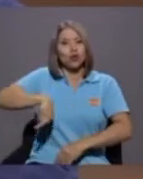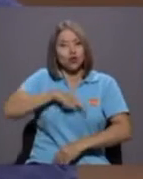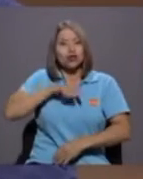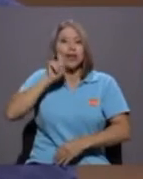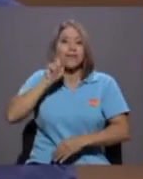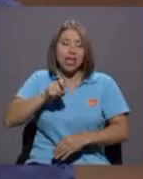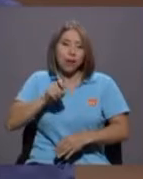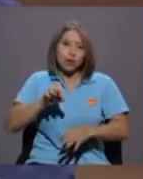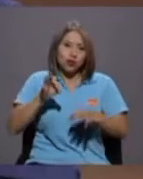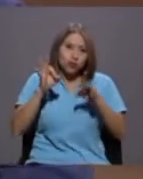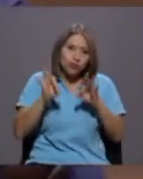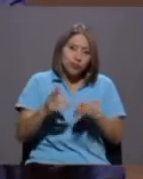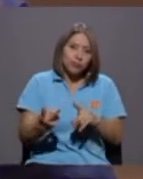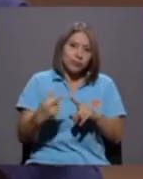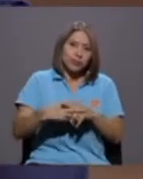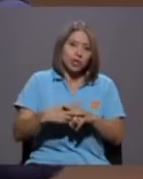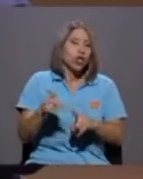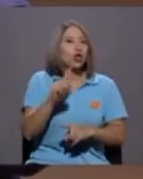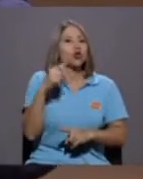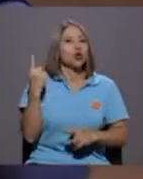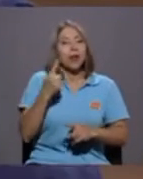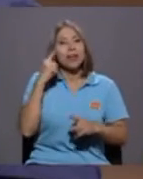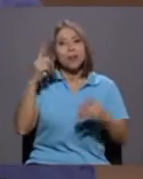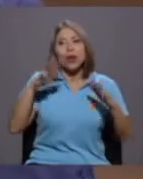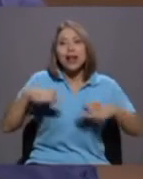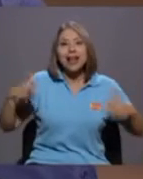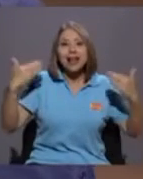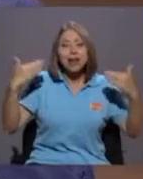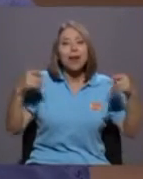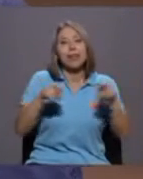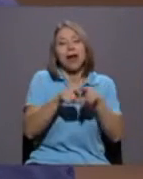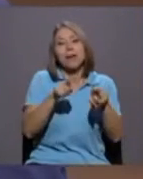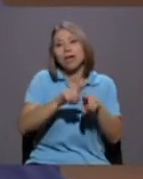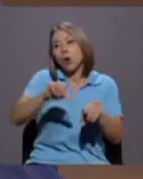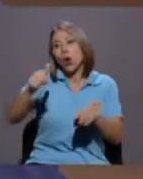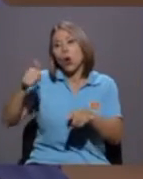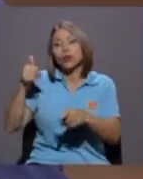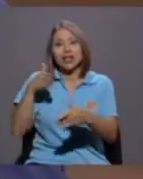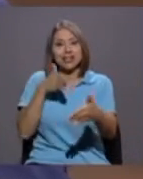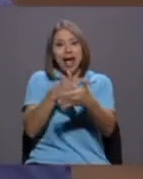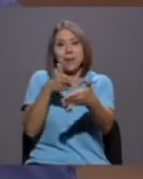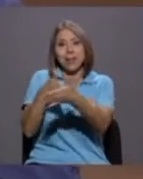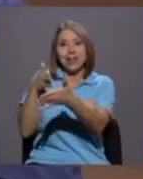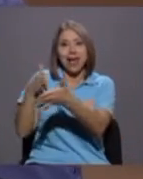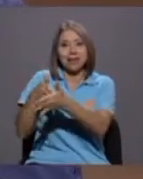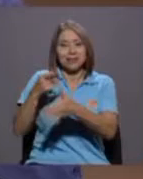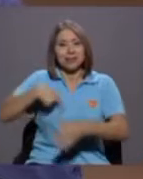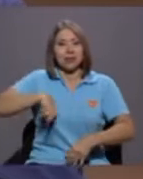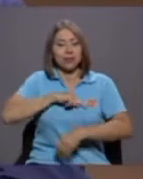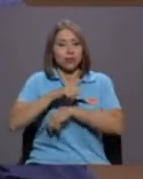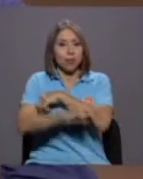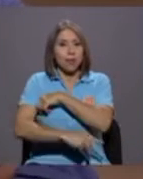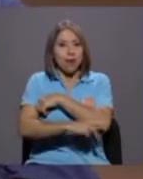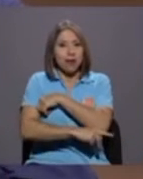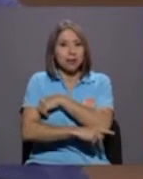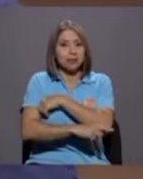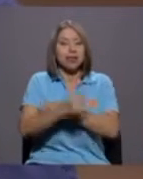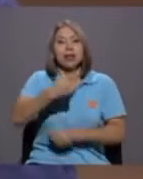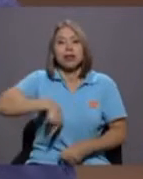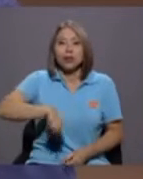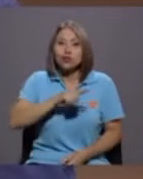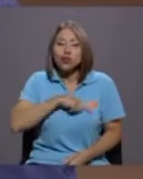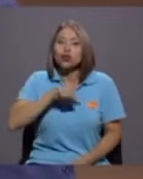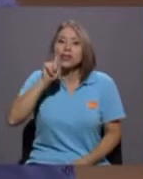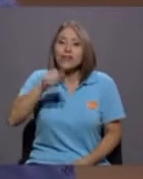como decía en un principio, por el tema del clima, sino por los otros factores de amenaza que nuestro territorio tiene y sobre el cual debimos haber contado con la